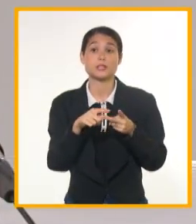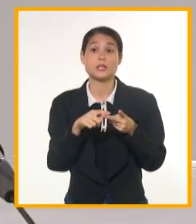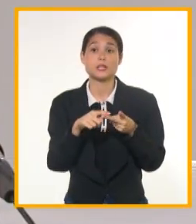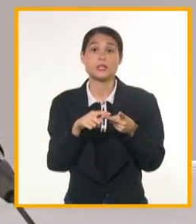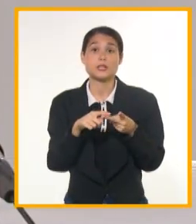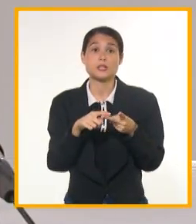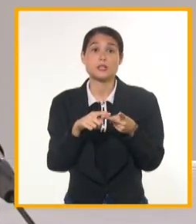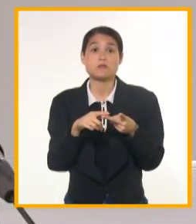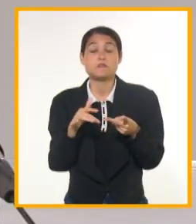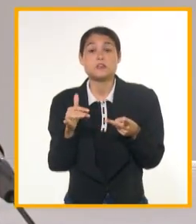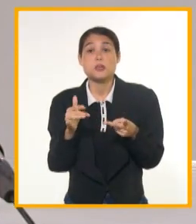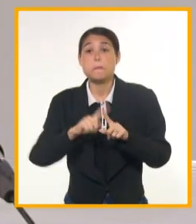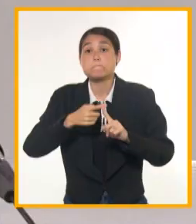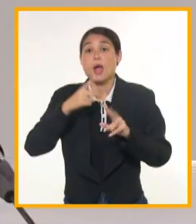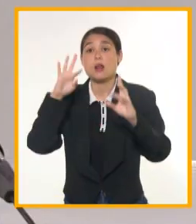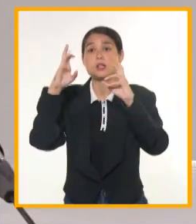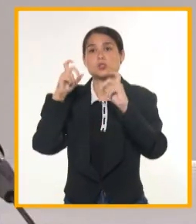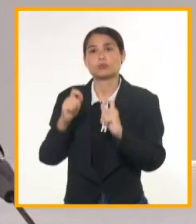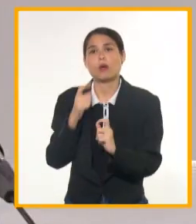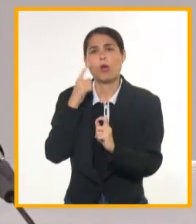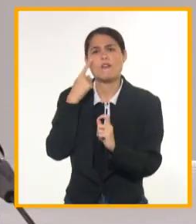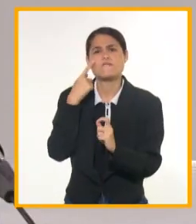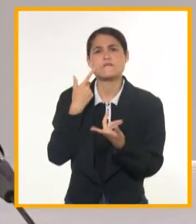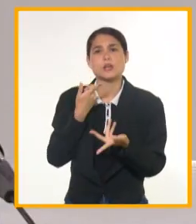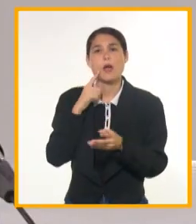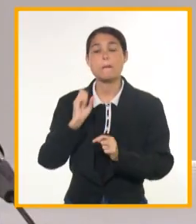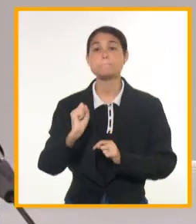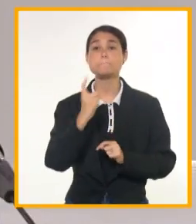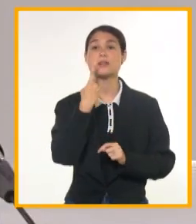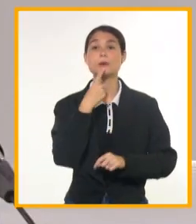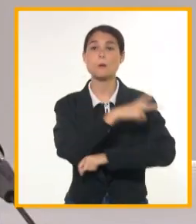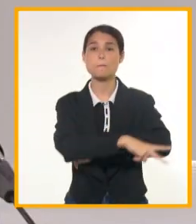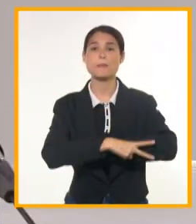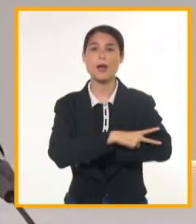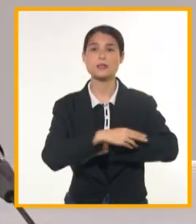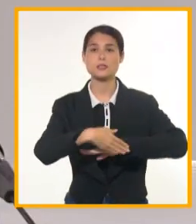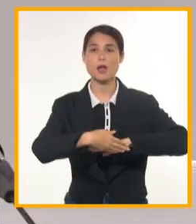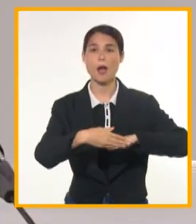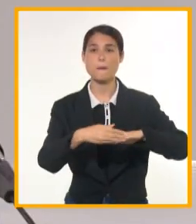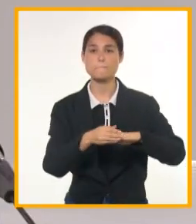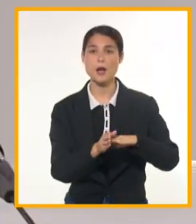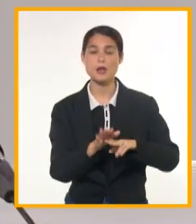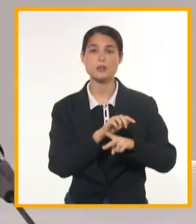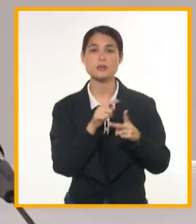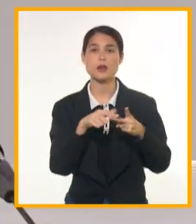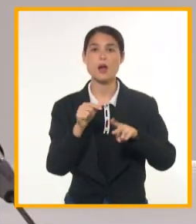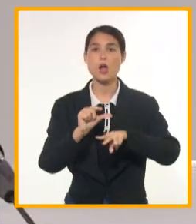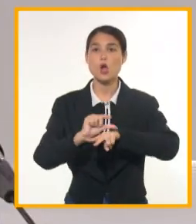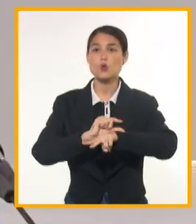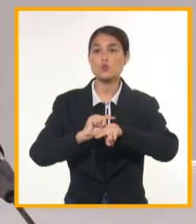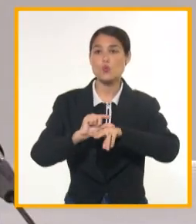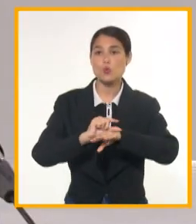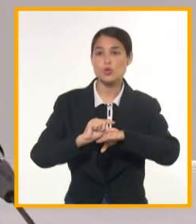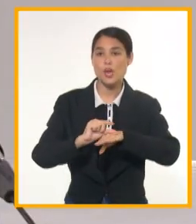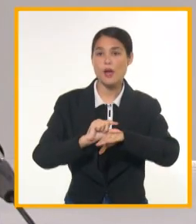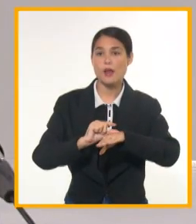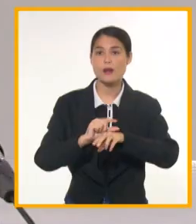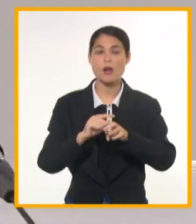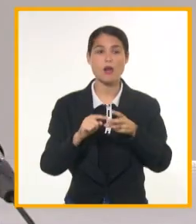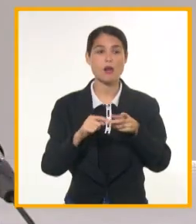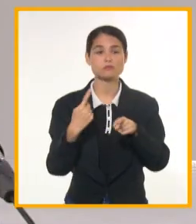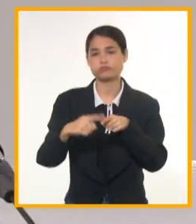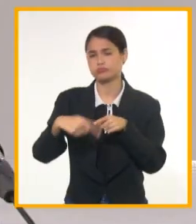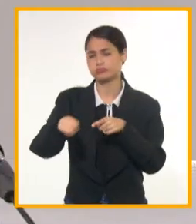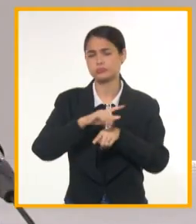los resultados de su estancia, primero aquí en Jamaica y luego en Guyana y en Surinam. En este caso, el